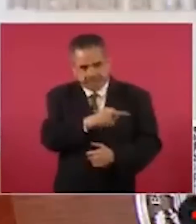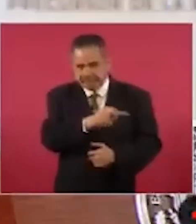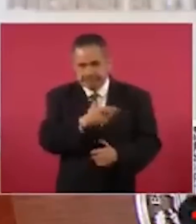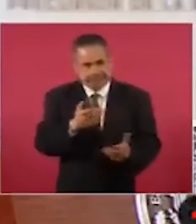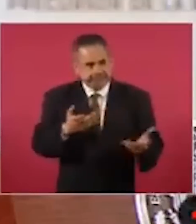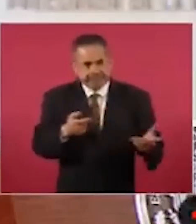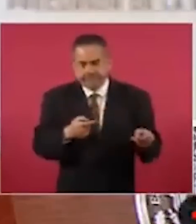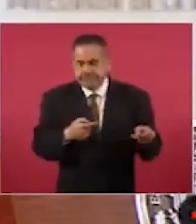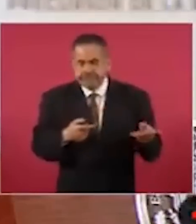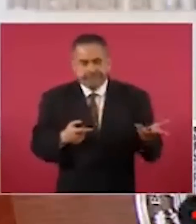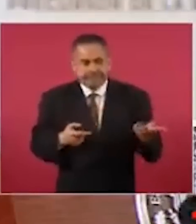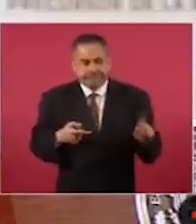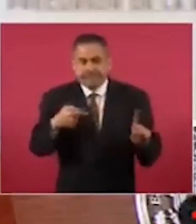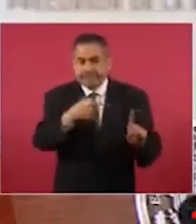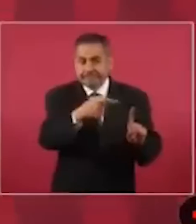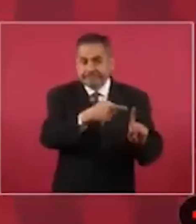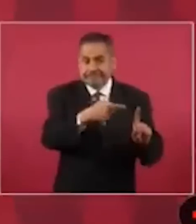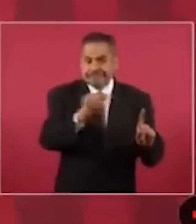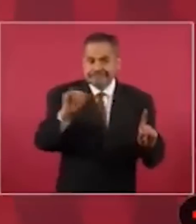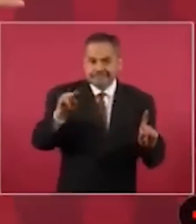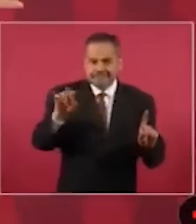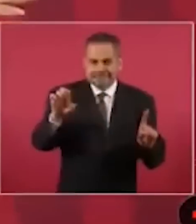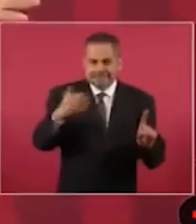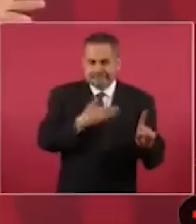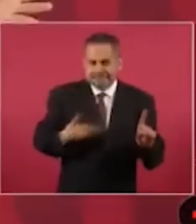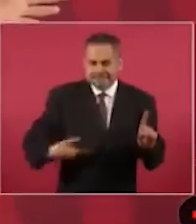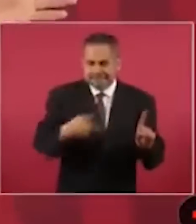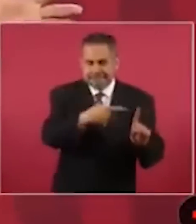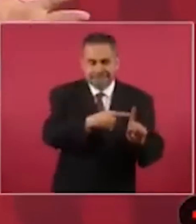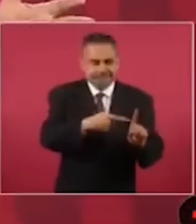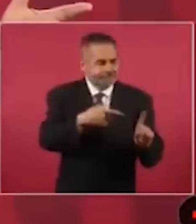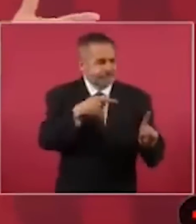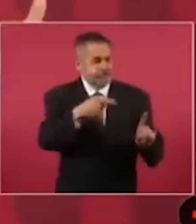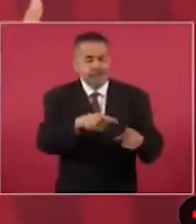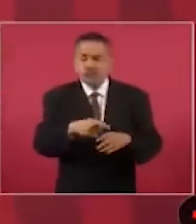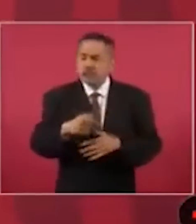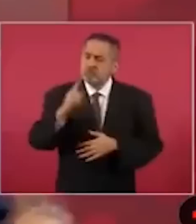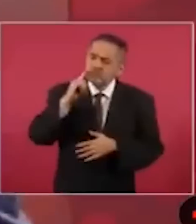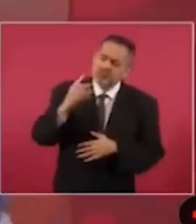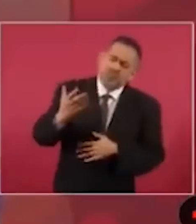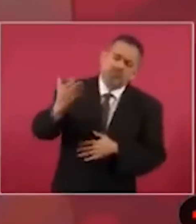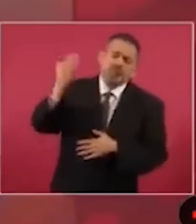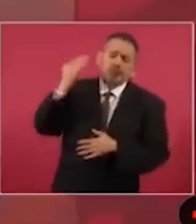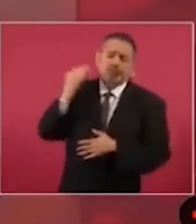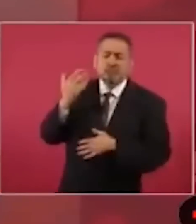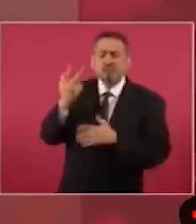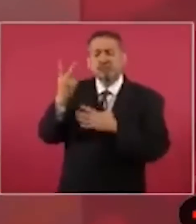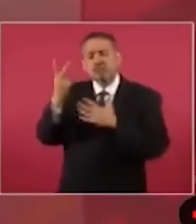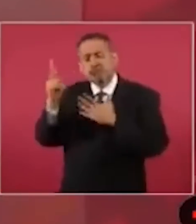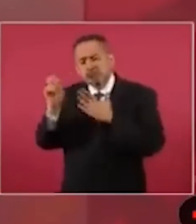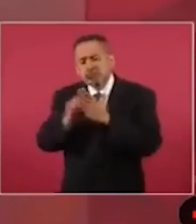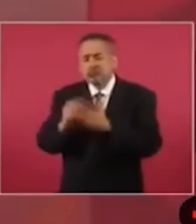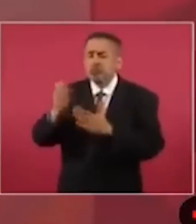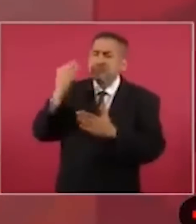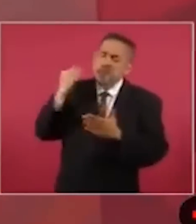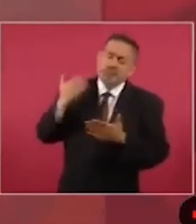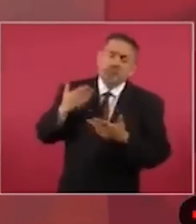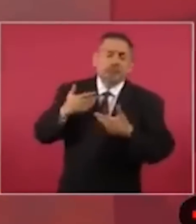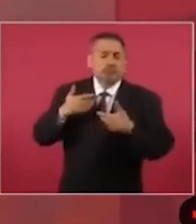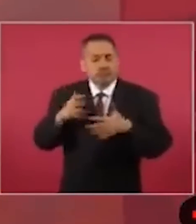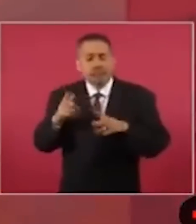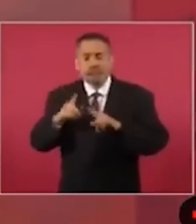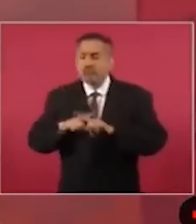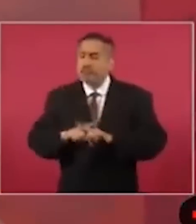a decir que pues eso era hace dos meses pero que